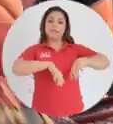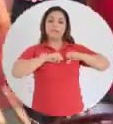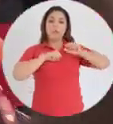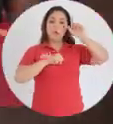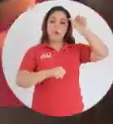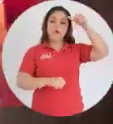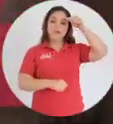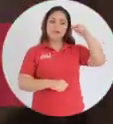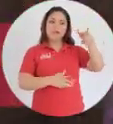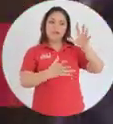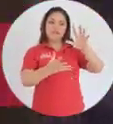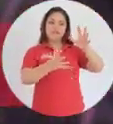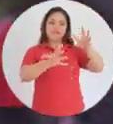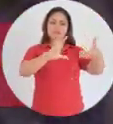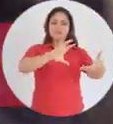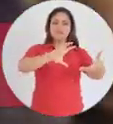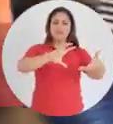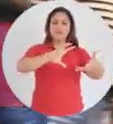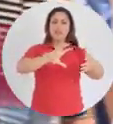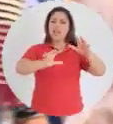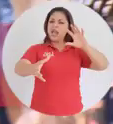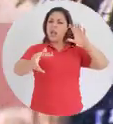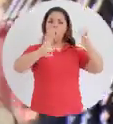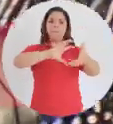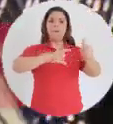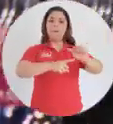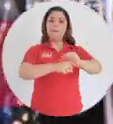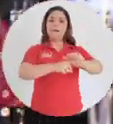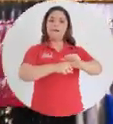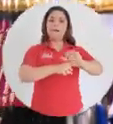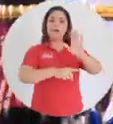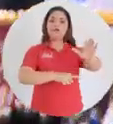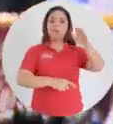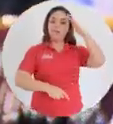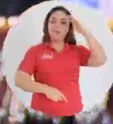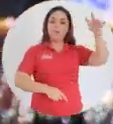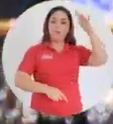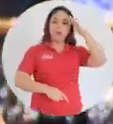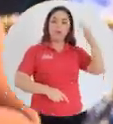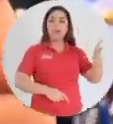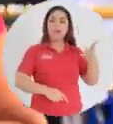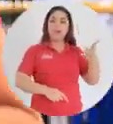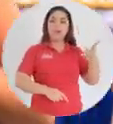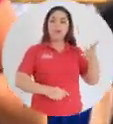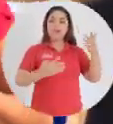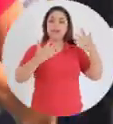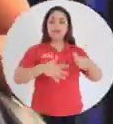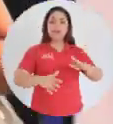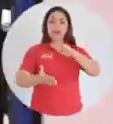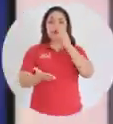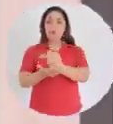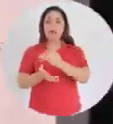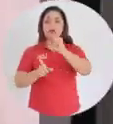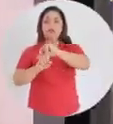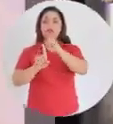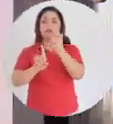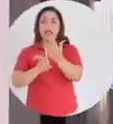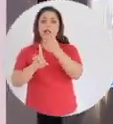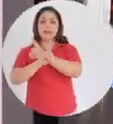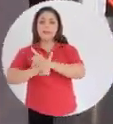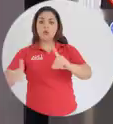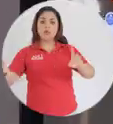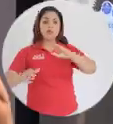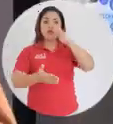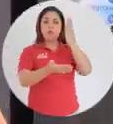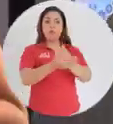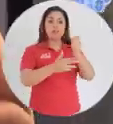fueron cambiando, no en la retórica, pero sí en la práctica, su ideología. Dejaron de ser socialdemócratas,